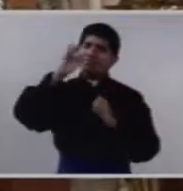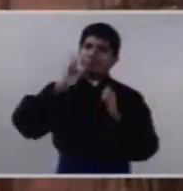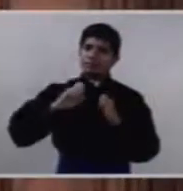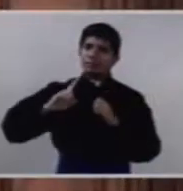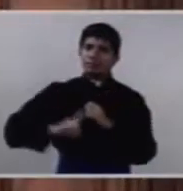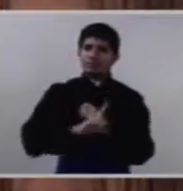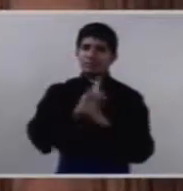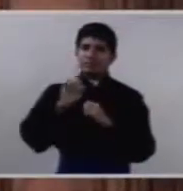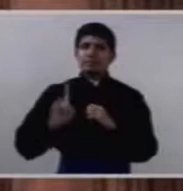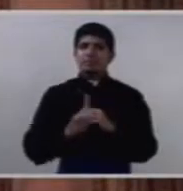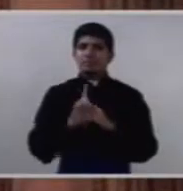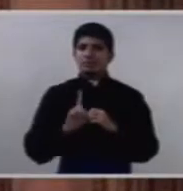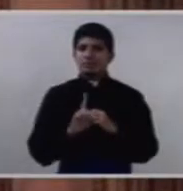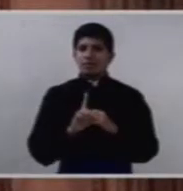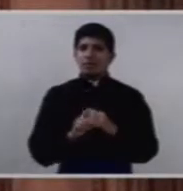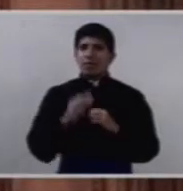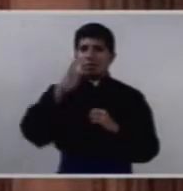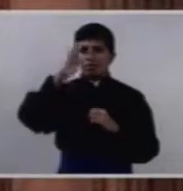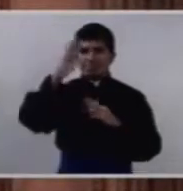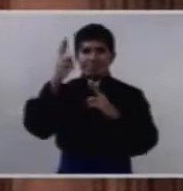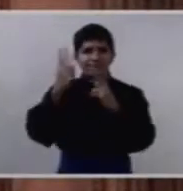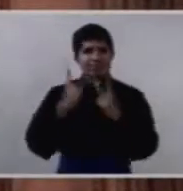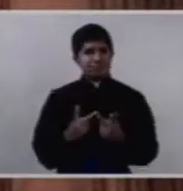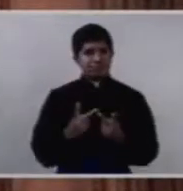domingo el Señor nos regala.